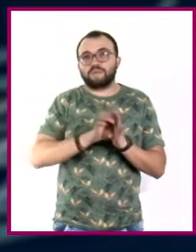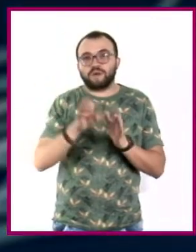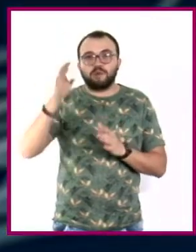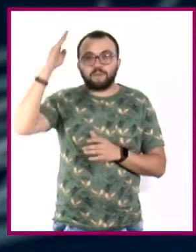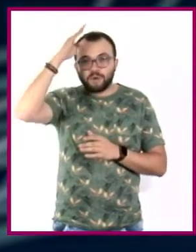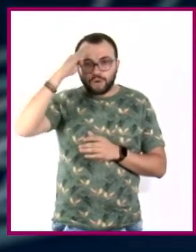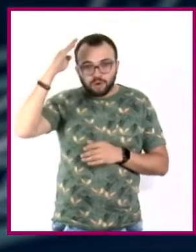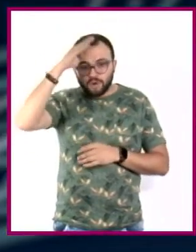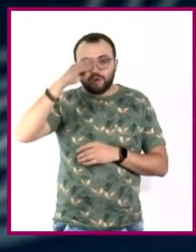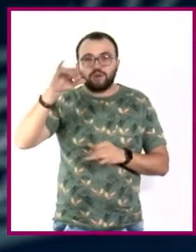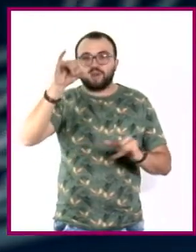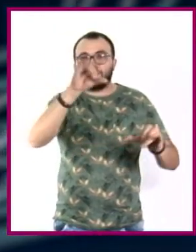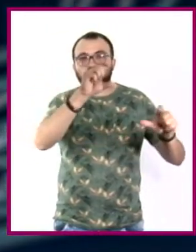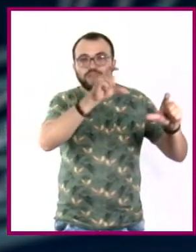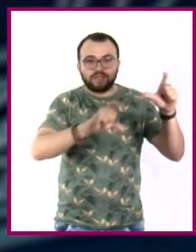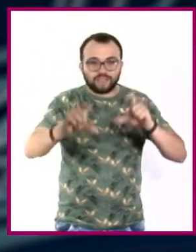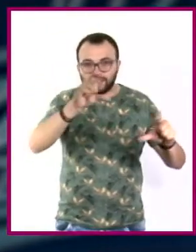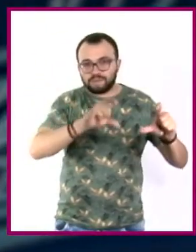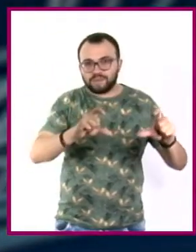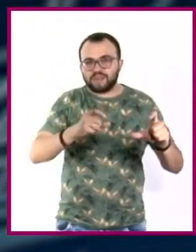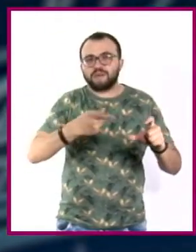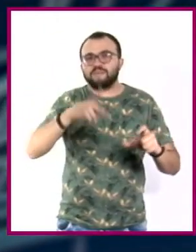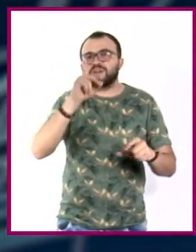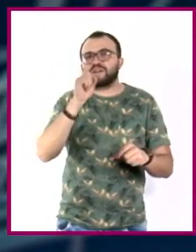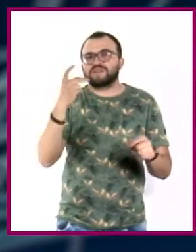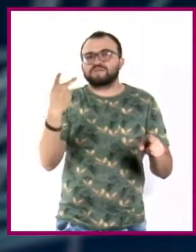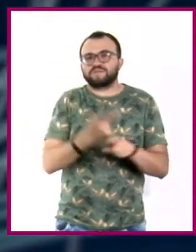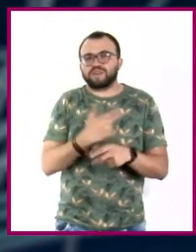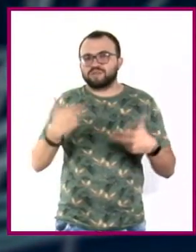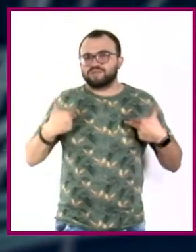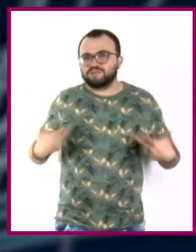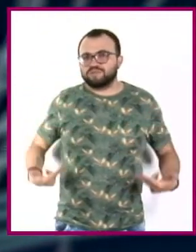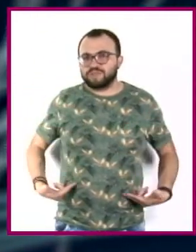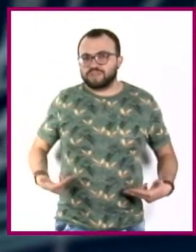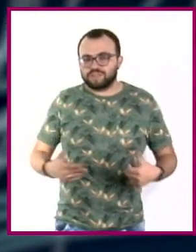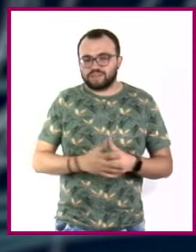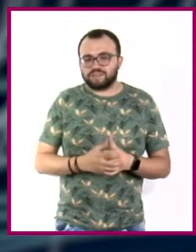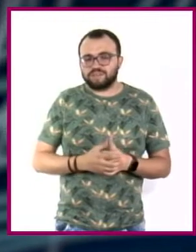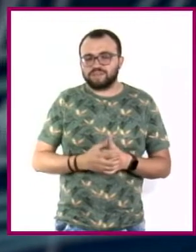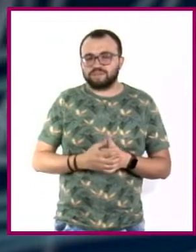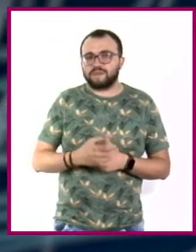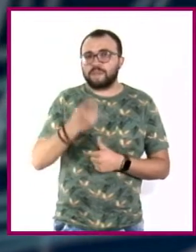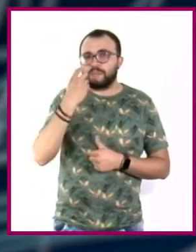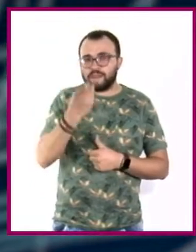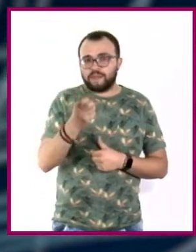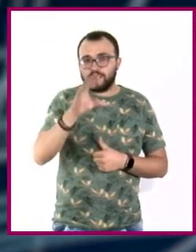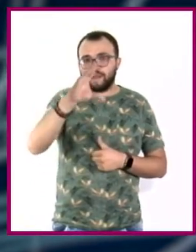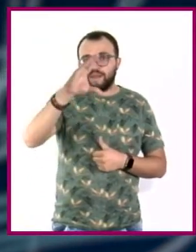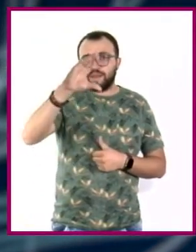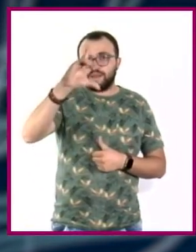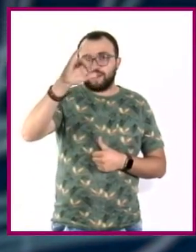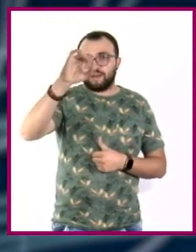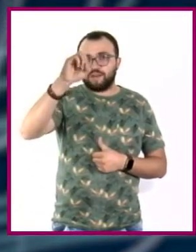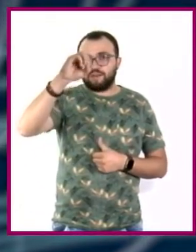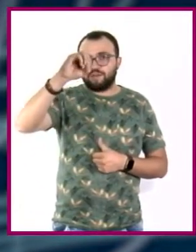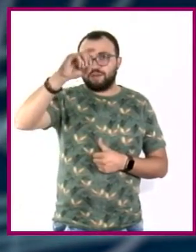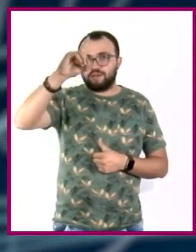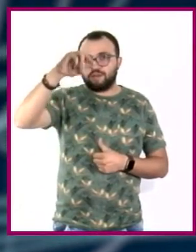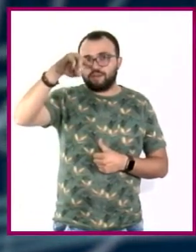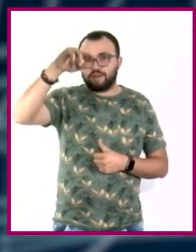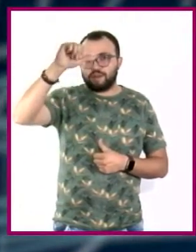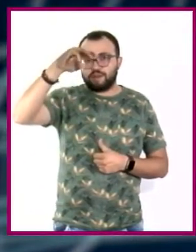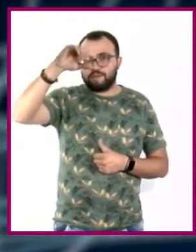ecología. Pero, ¿qué pasa con las humanidades? La cliodinámica probablemente sea un buen ejemplo de cómo es posible aplicar